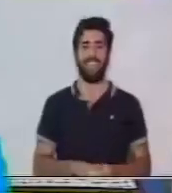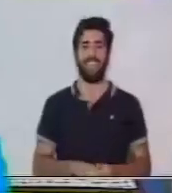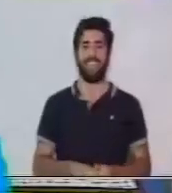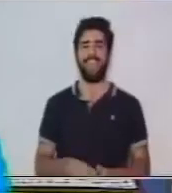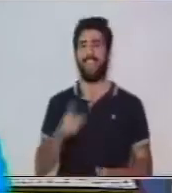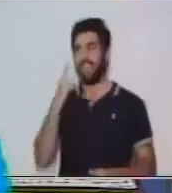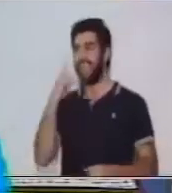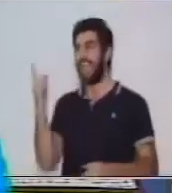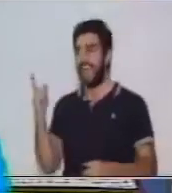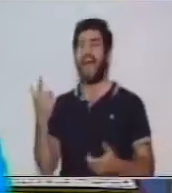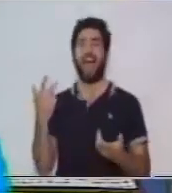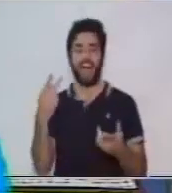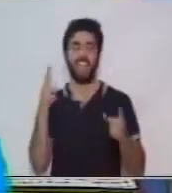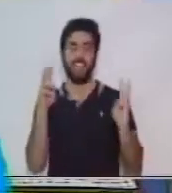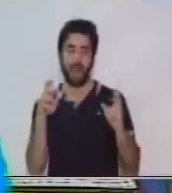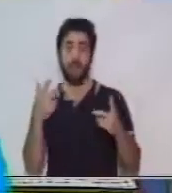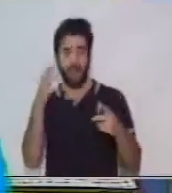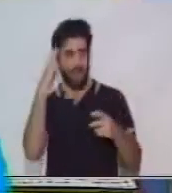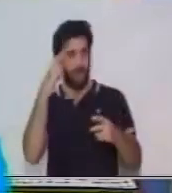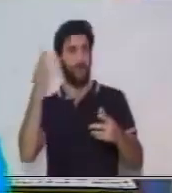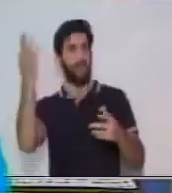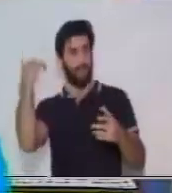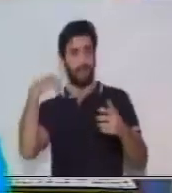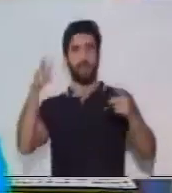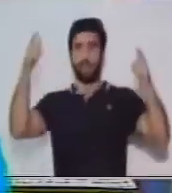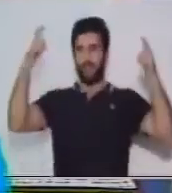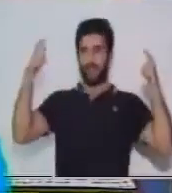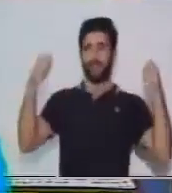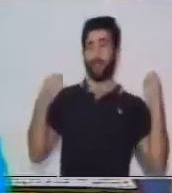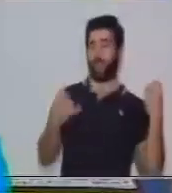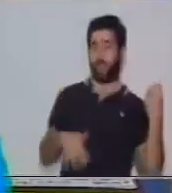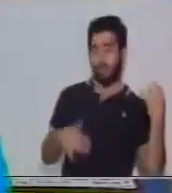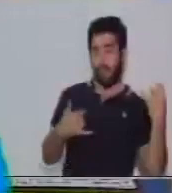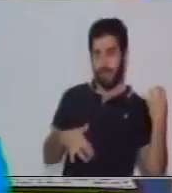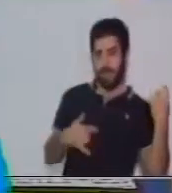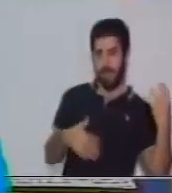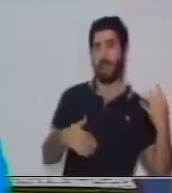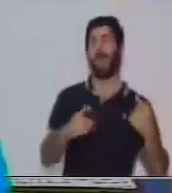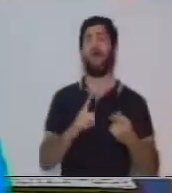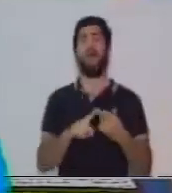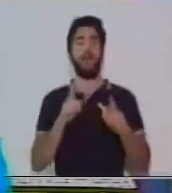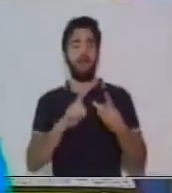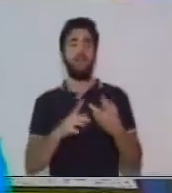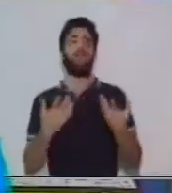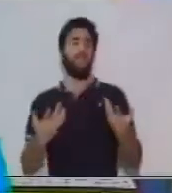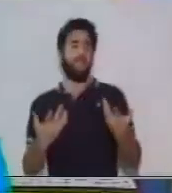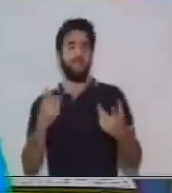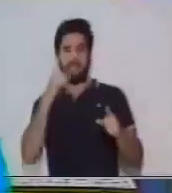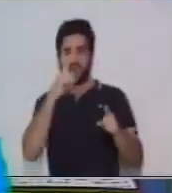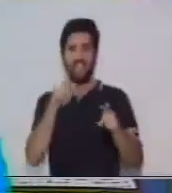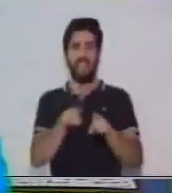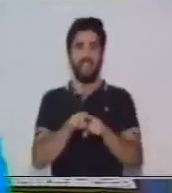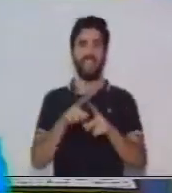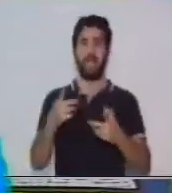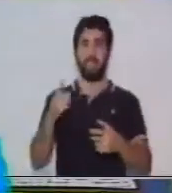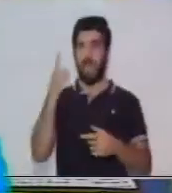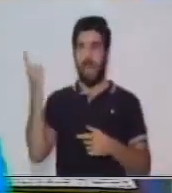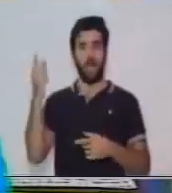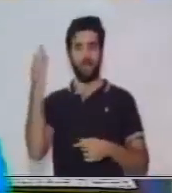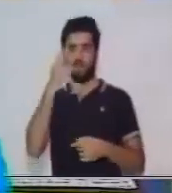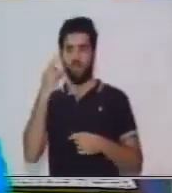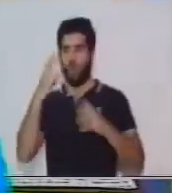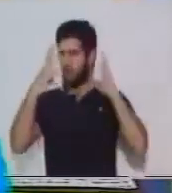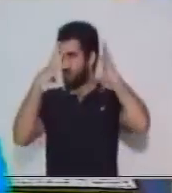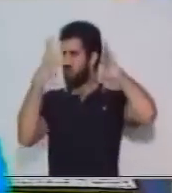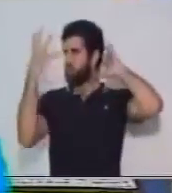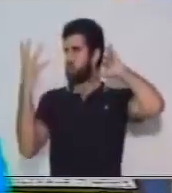Sí, hemos hablado de El Sombrerón, tenemos en cuenta también La Ciguanaba,